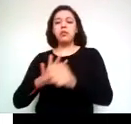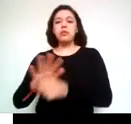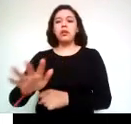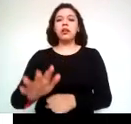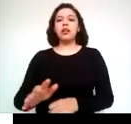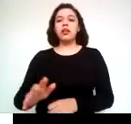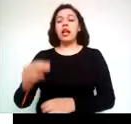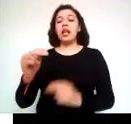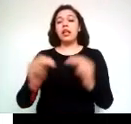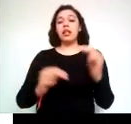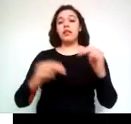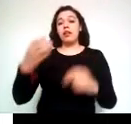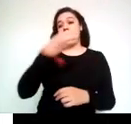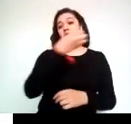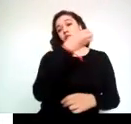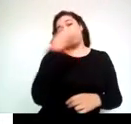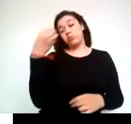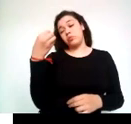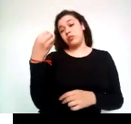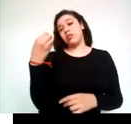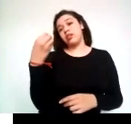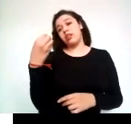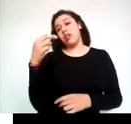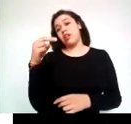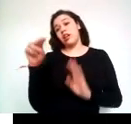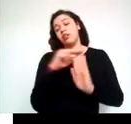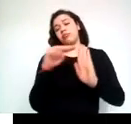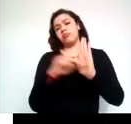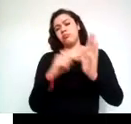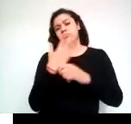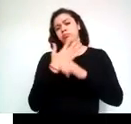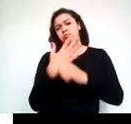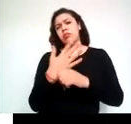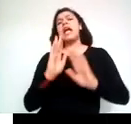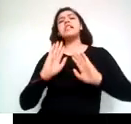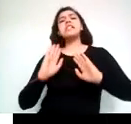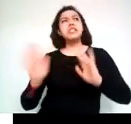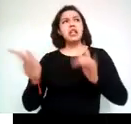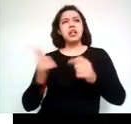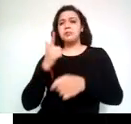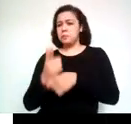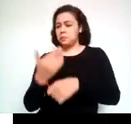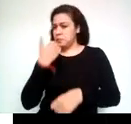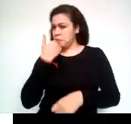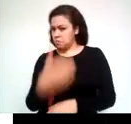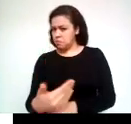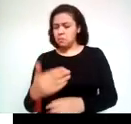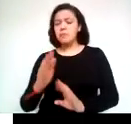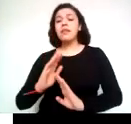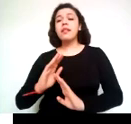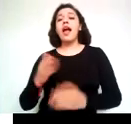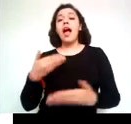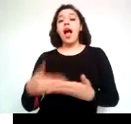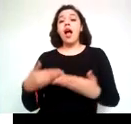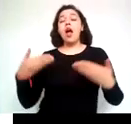nivel organizacional, la norma nos dice, bueno, qué bueno que ya lo identificaste, ahora es importante que